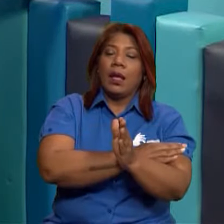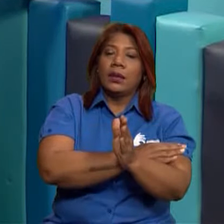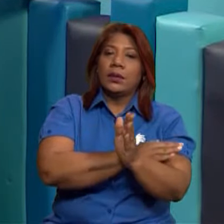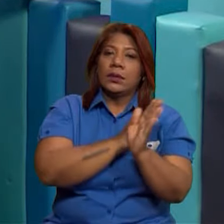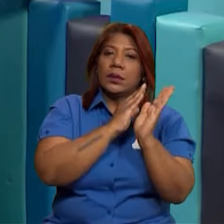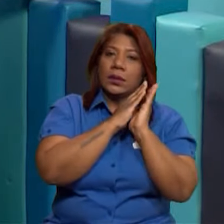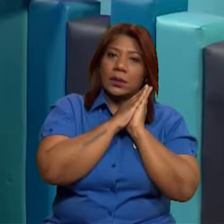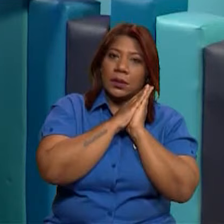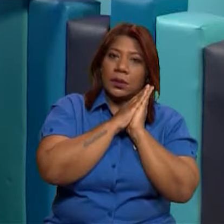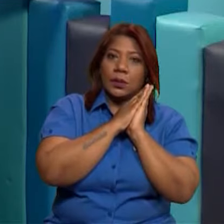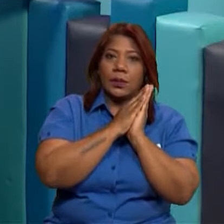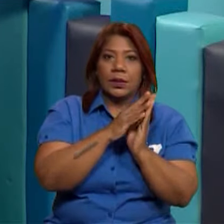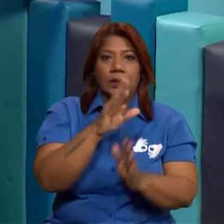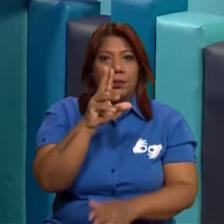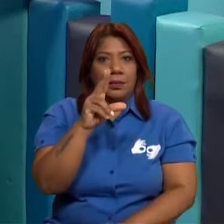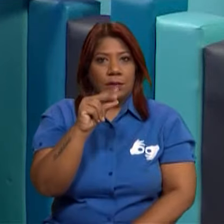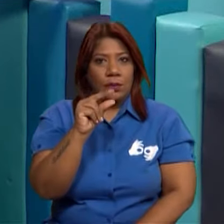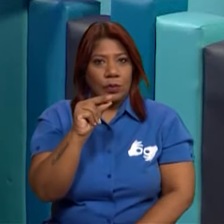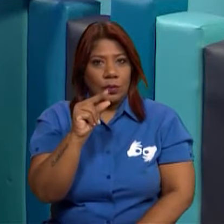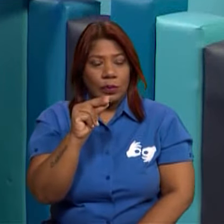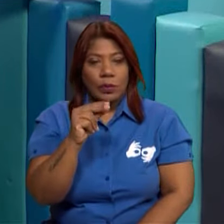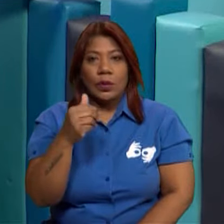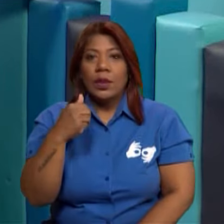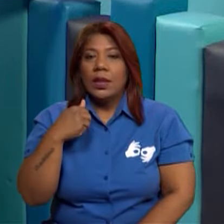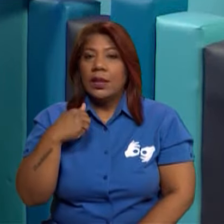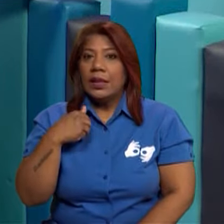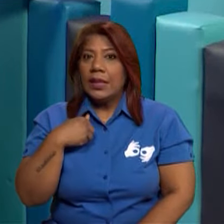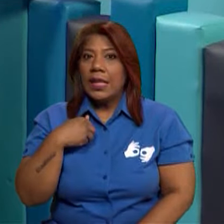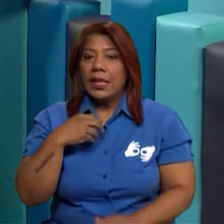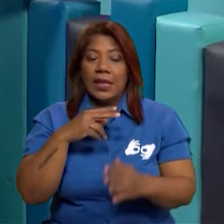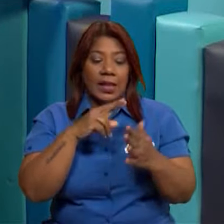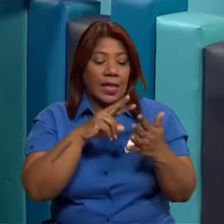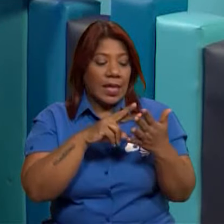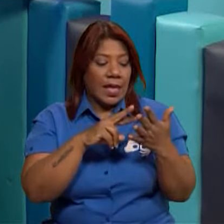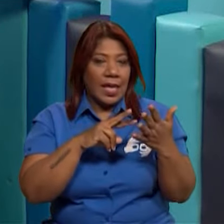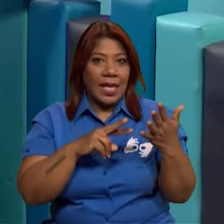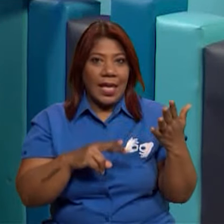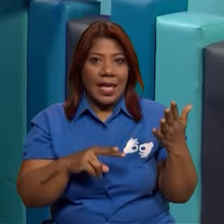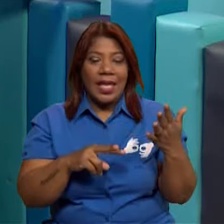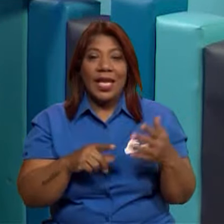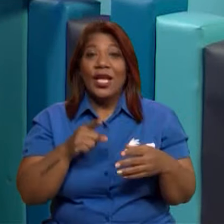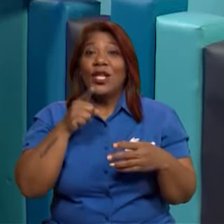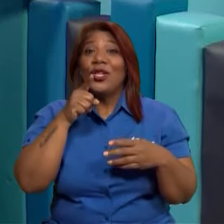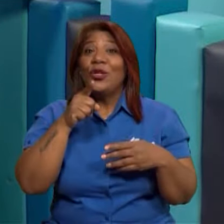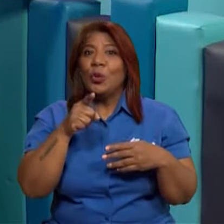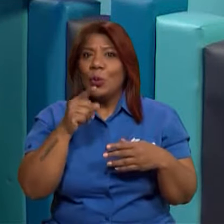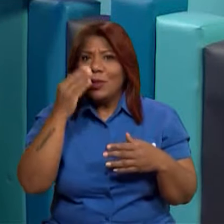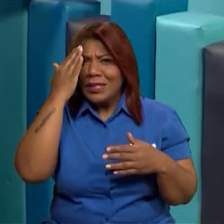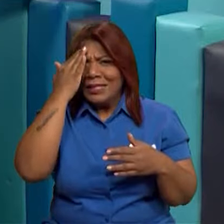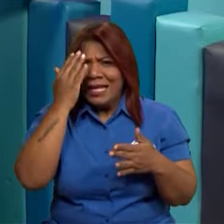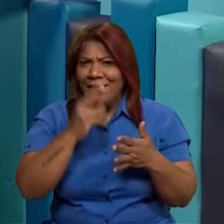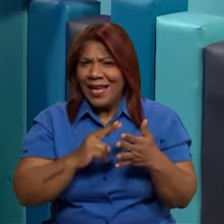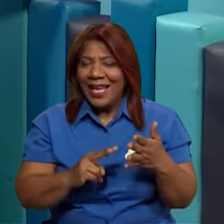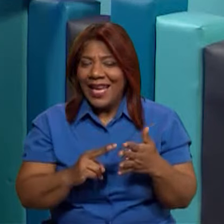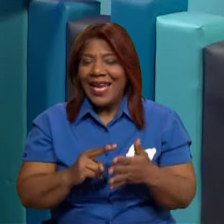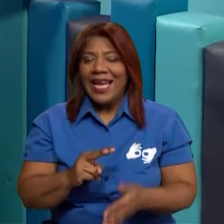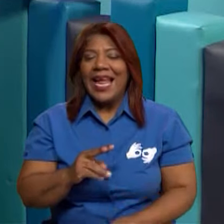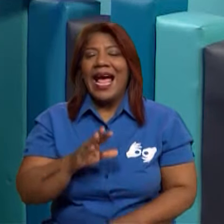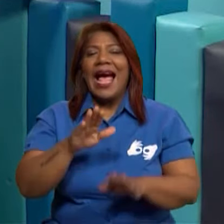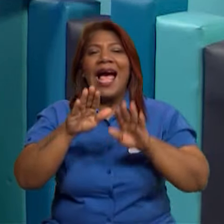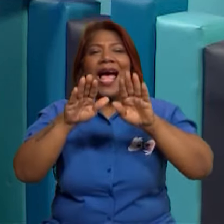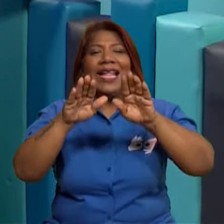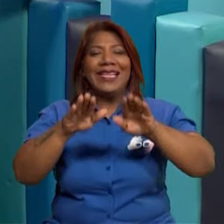grado. ¿Sabes leer? No, no sabes leer. Estás aprendiendo a leer ahora. Tu maestra